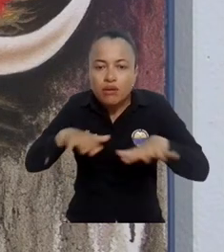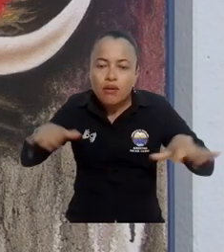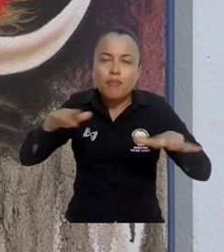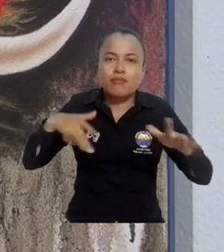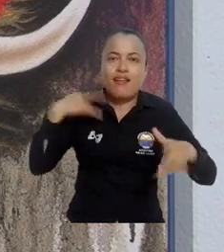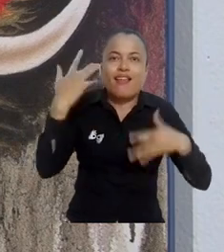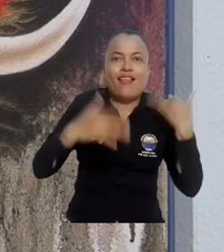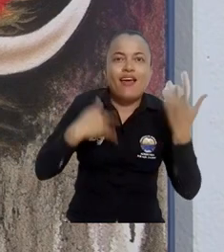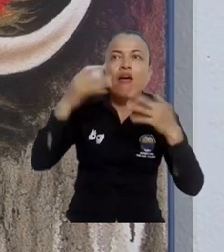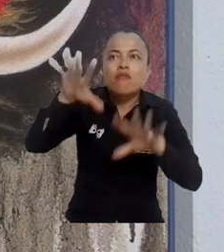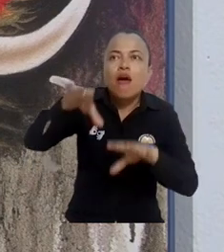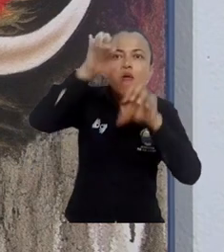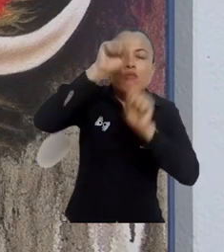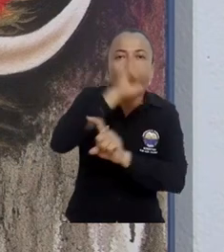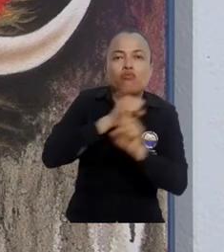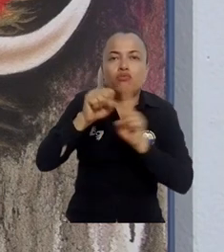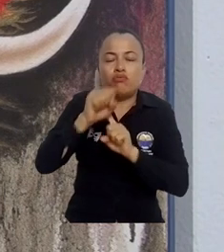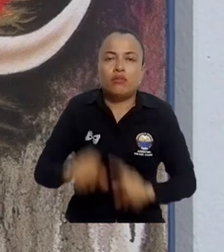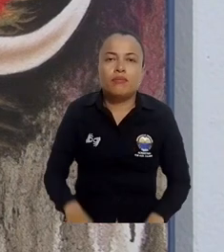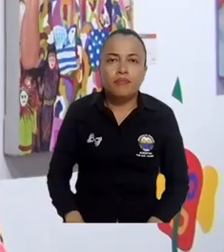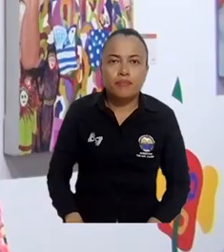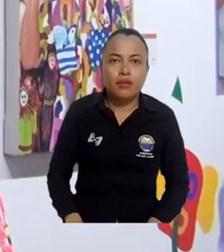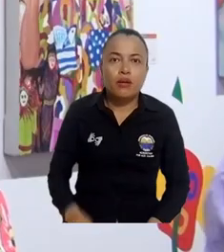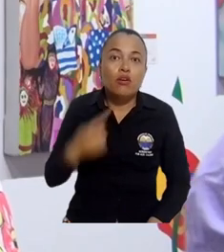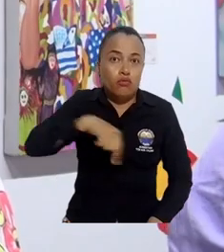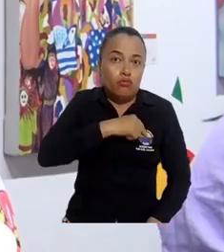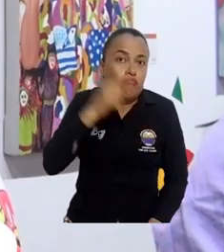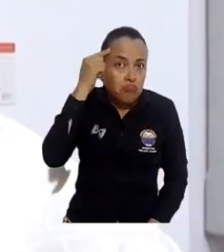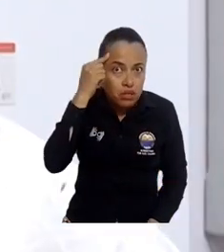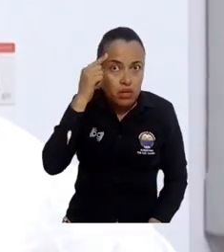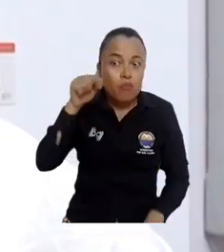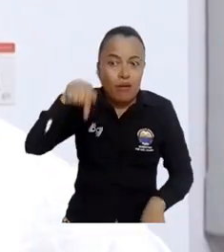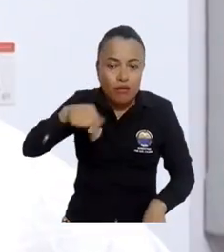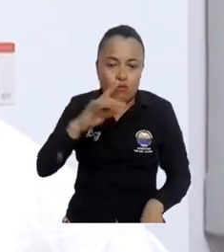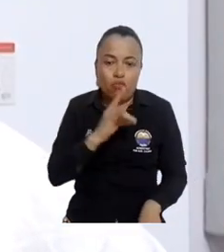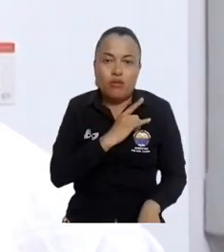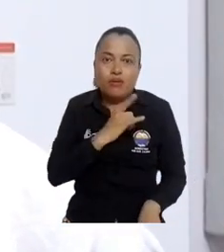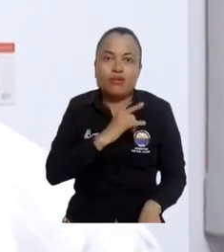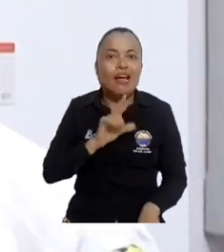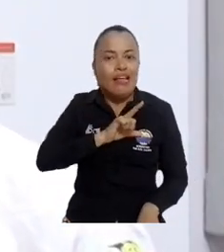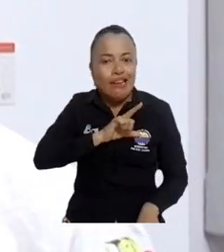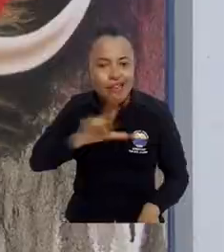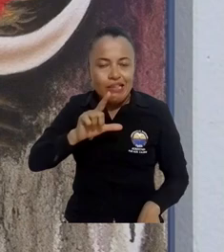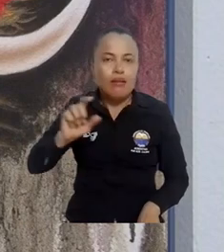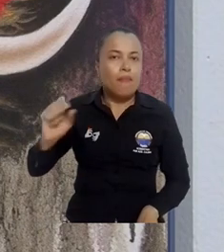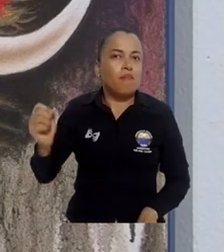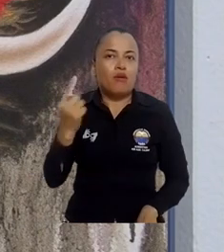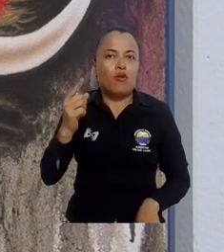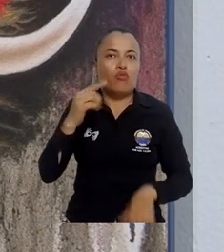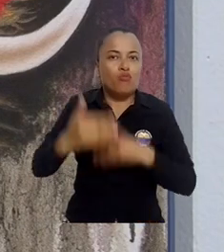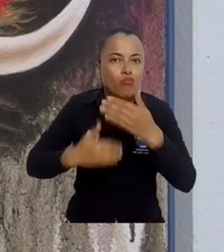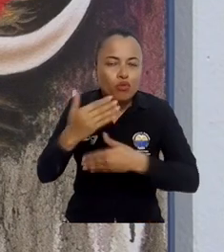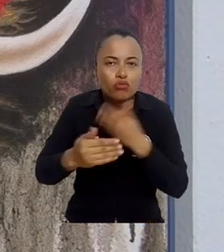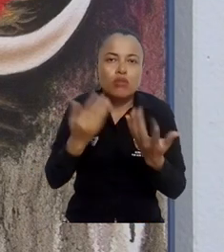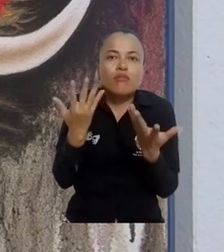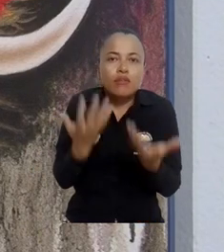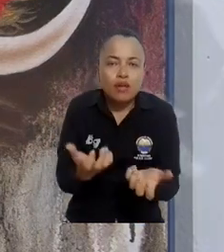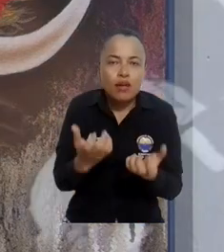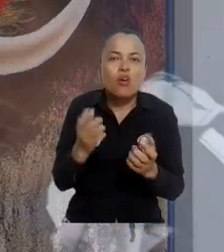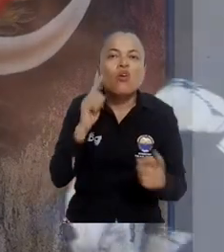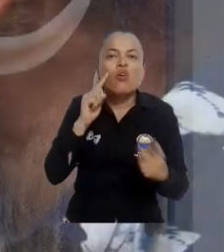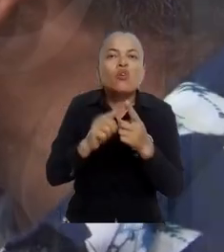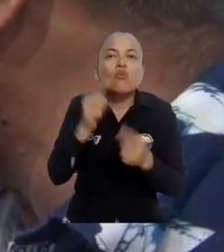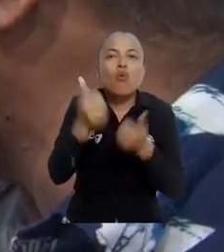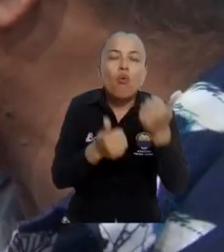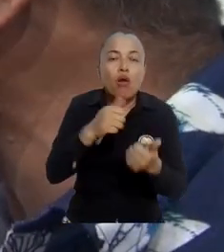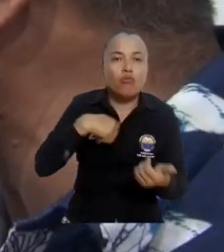esos espacios de esparcimiento y de apropiación social. Consideramos de que la universidad es la pionera en estos procesos